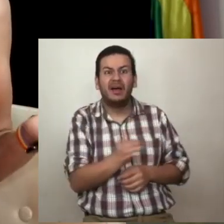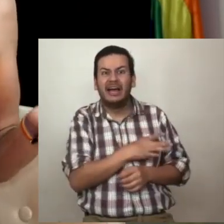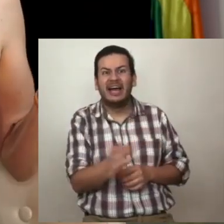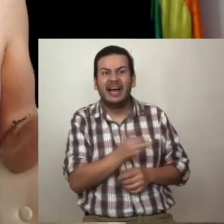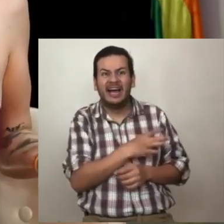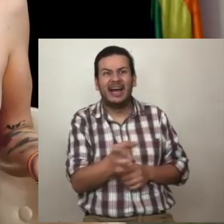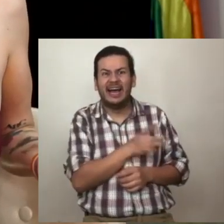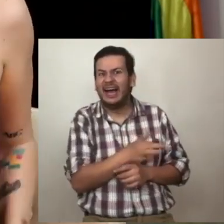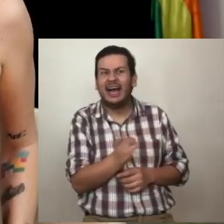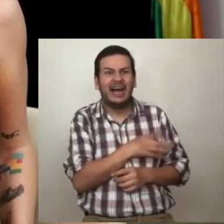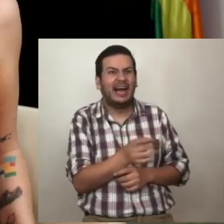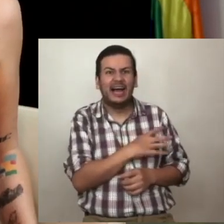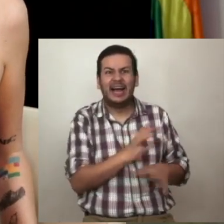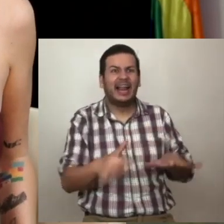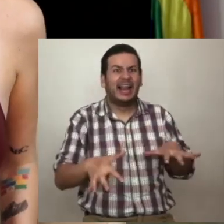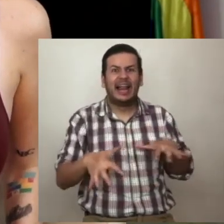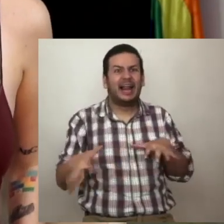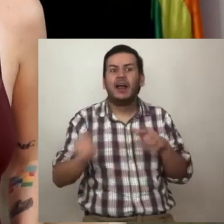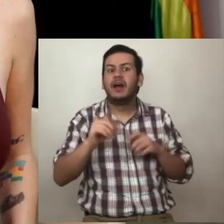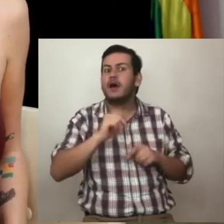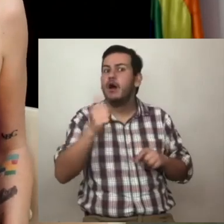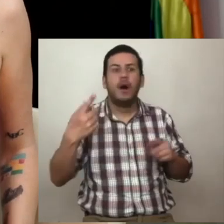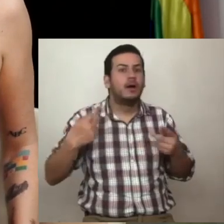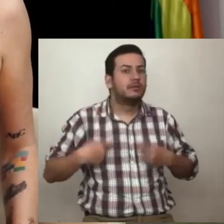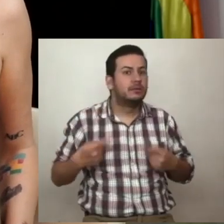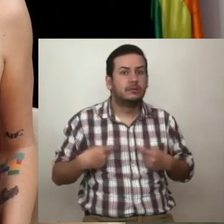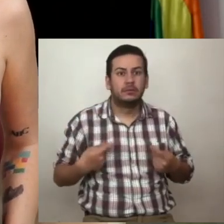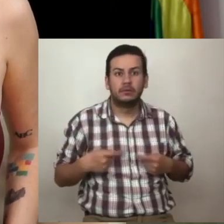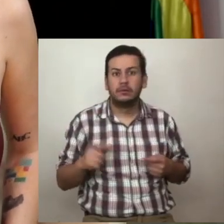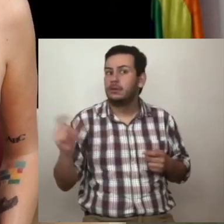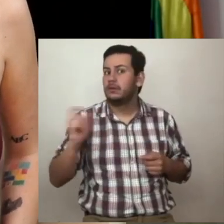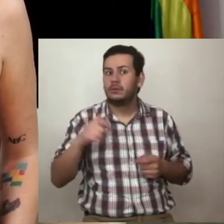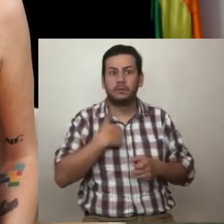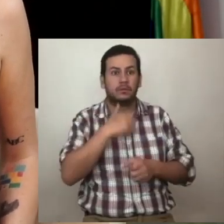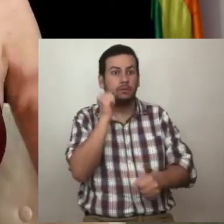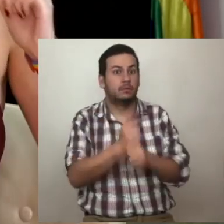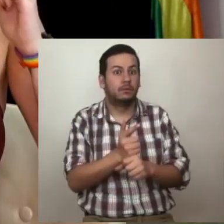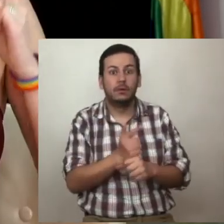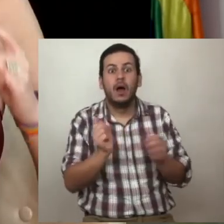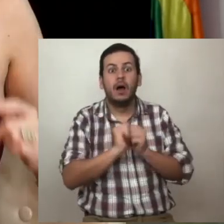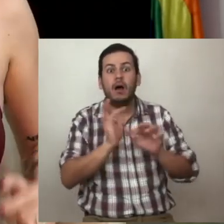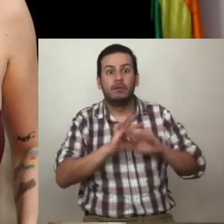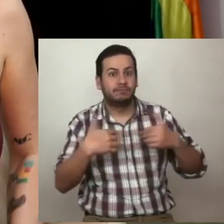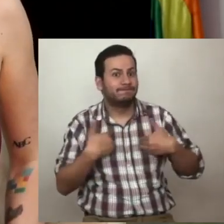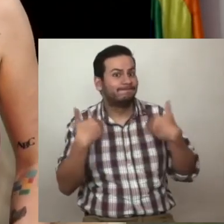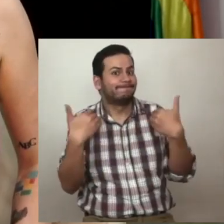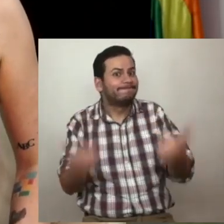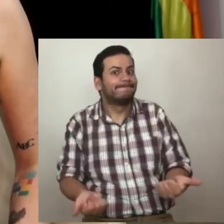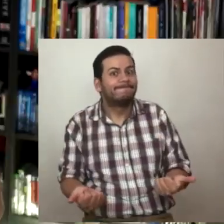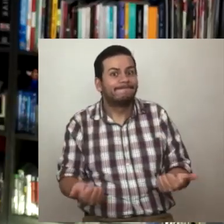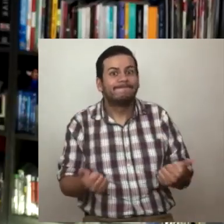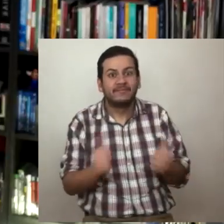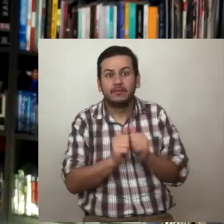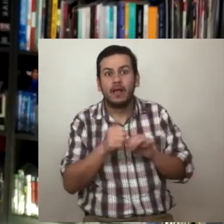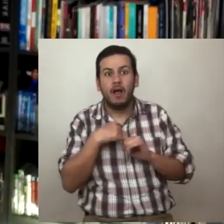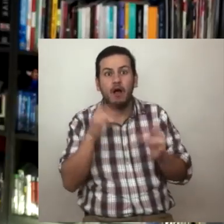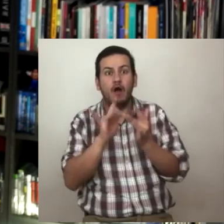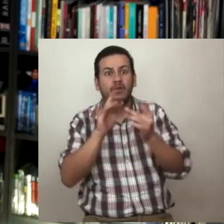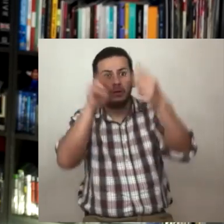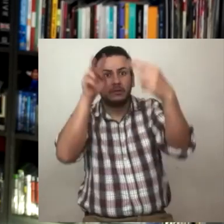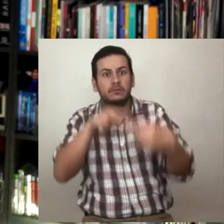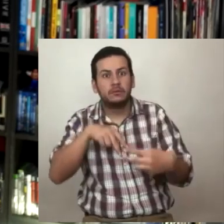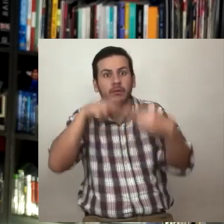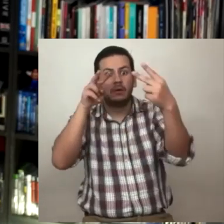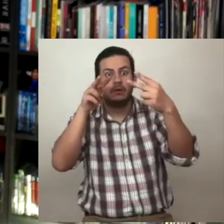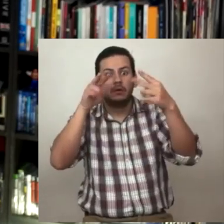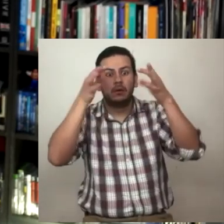tienen miedo virginal. De repente conocen una persona que les da la mano y justo ahí es que comienzan a entender qué es lo que está sucediendo. Y en el momento del contacto me ven a los